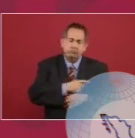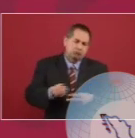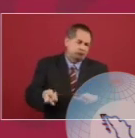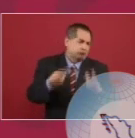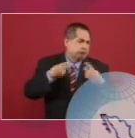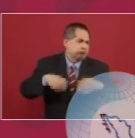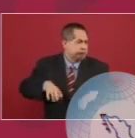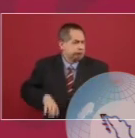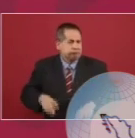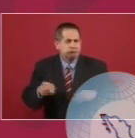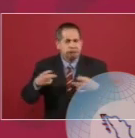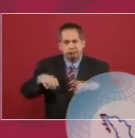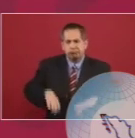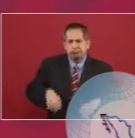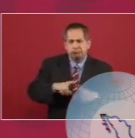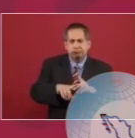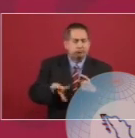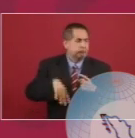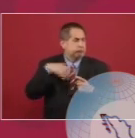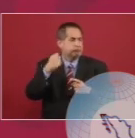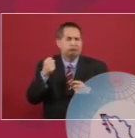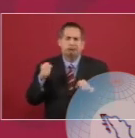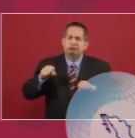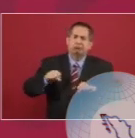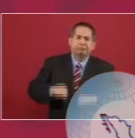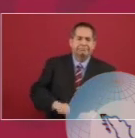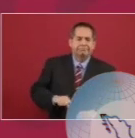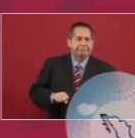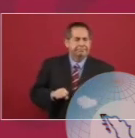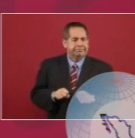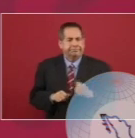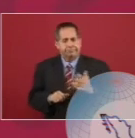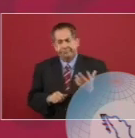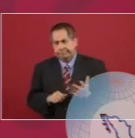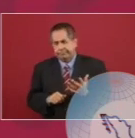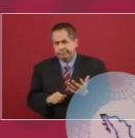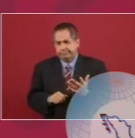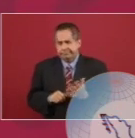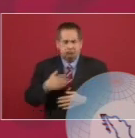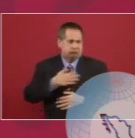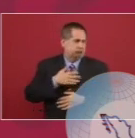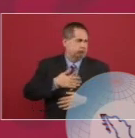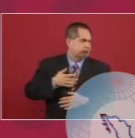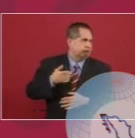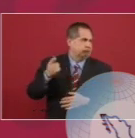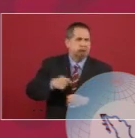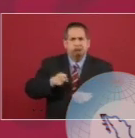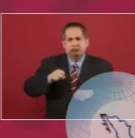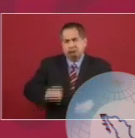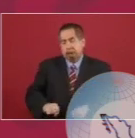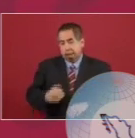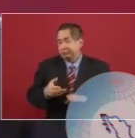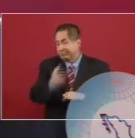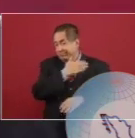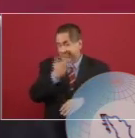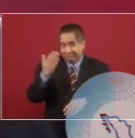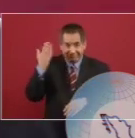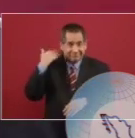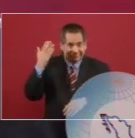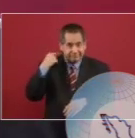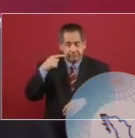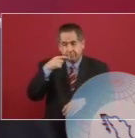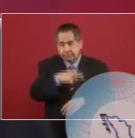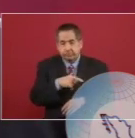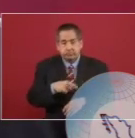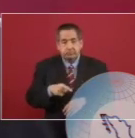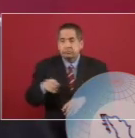Robaban, abusaban de autoridad, de su autoridad, y ni siquiera perdían